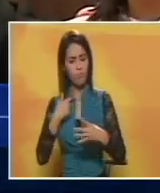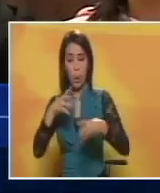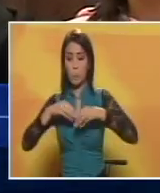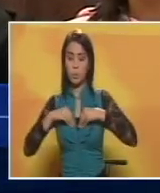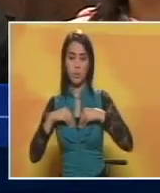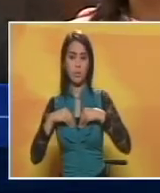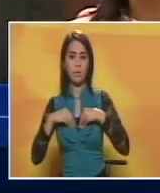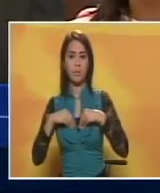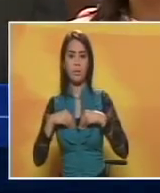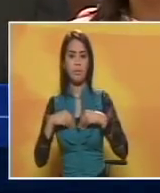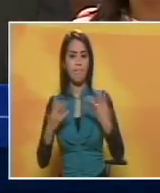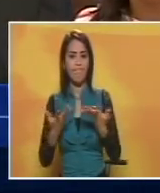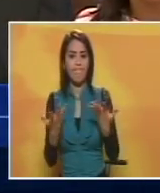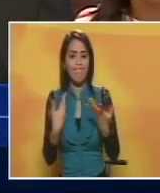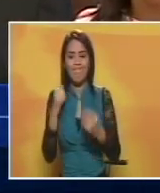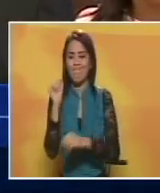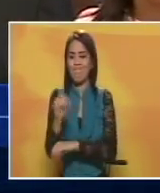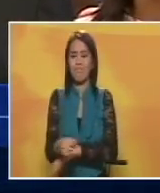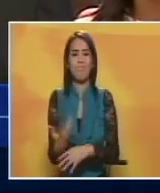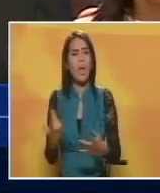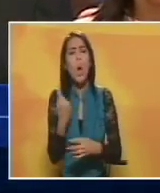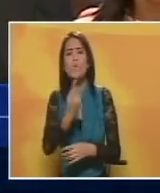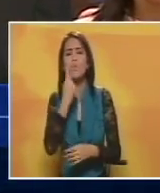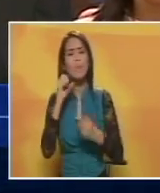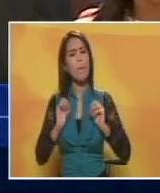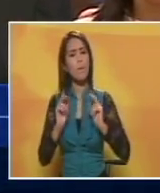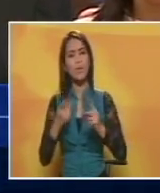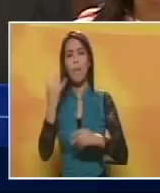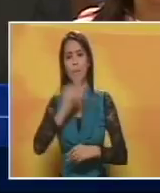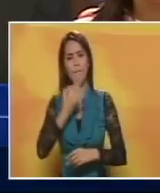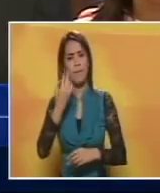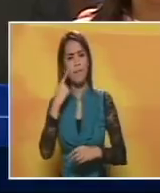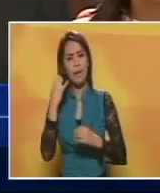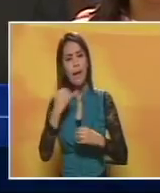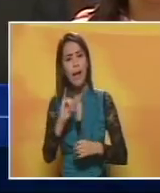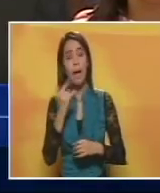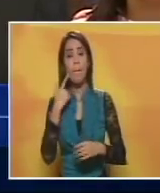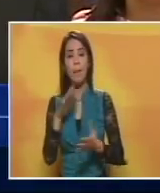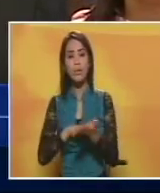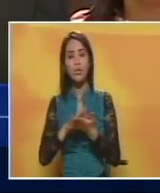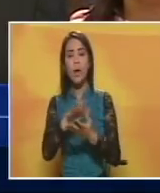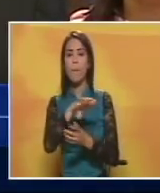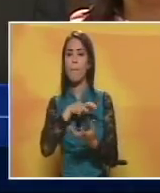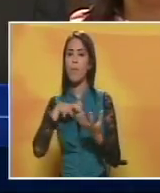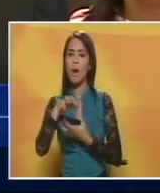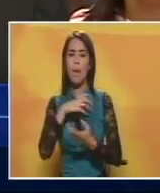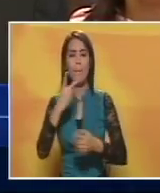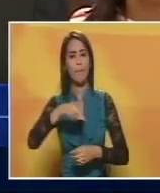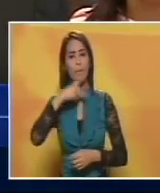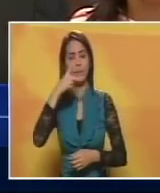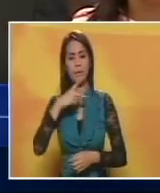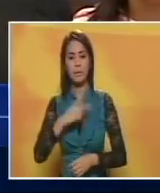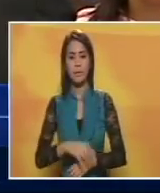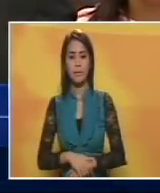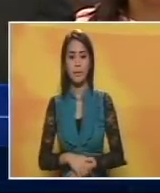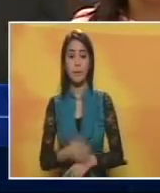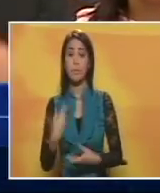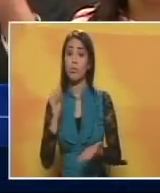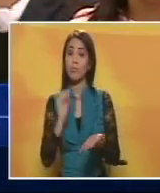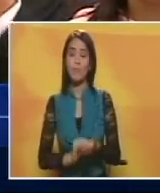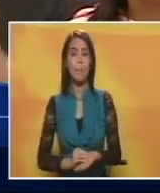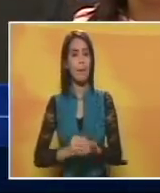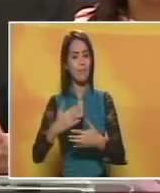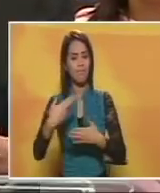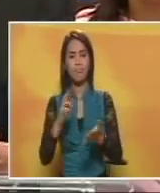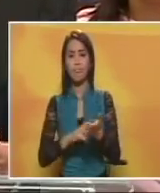abstenerse es desperdiciar la única oportunidad real que existe actualmente para solventar la crisis política, la cual no volverá a